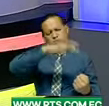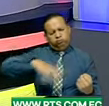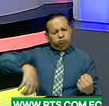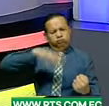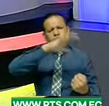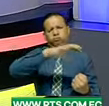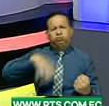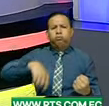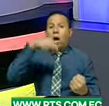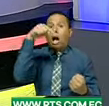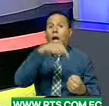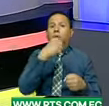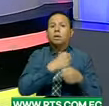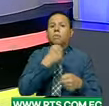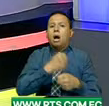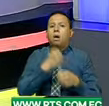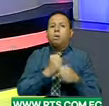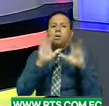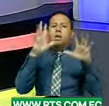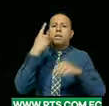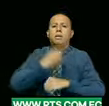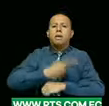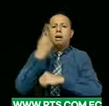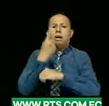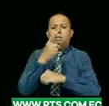para revertir lo actuado.